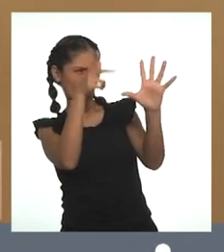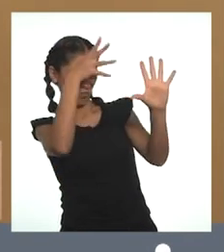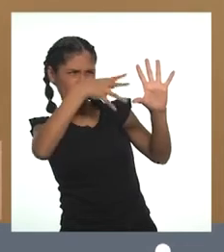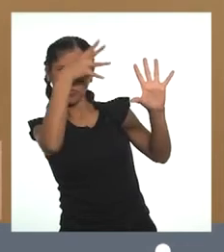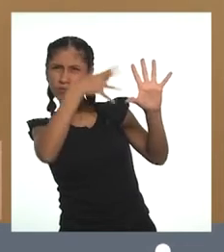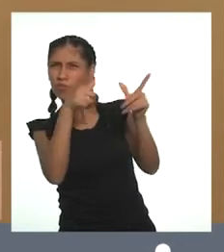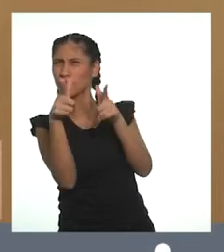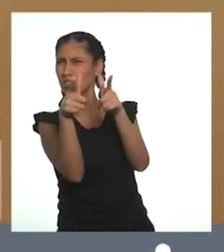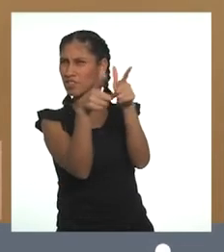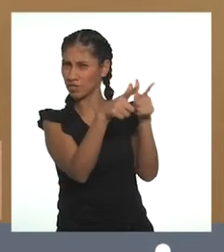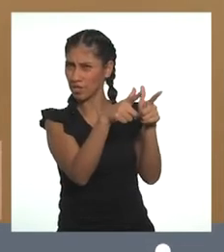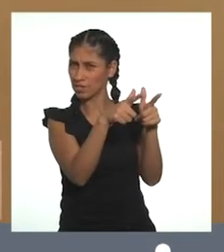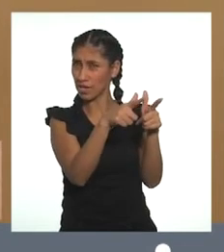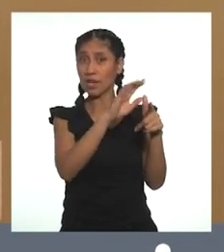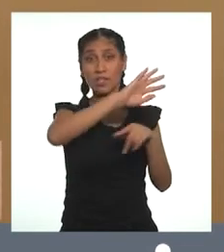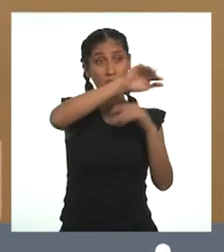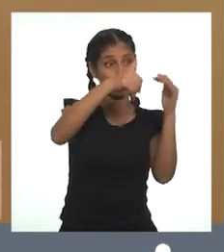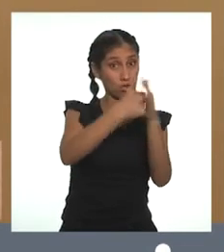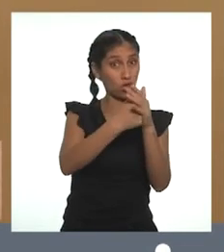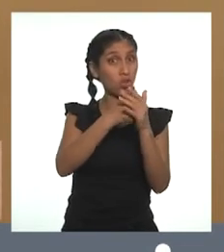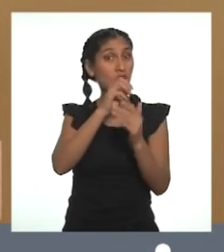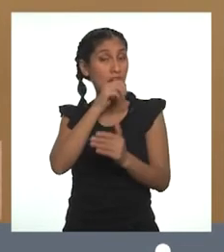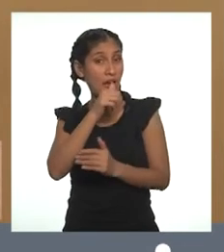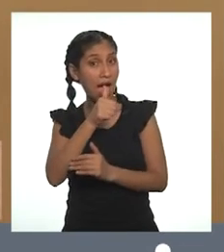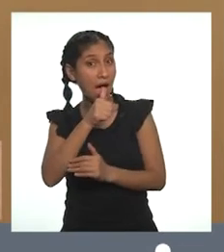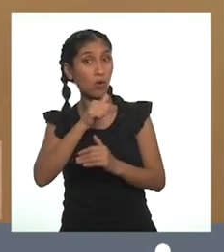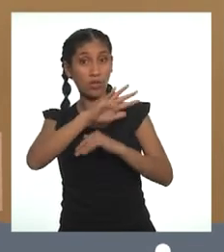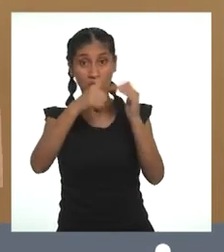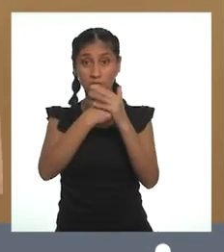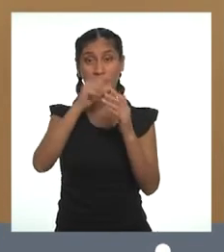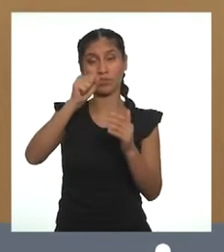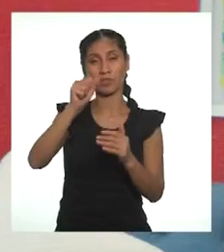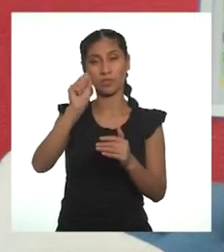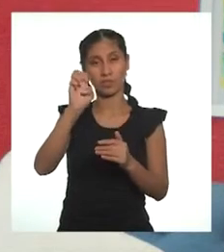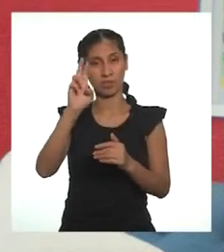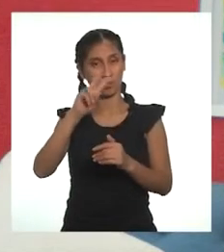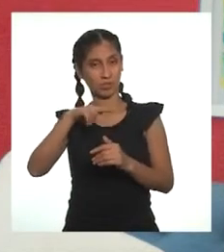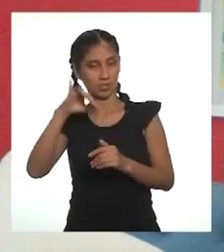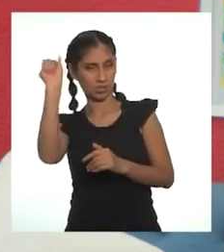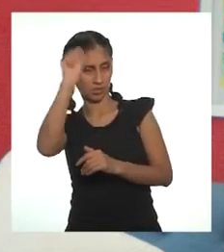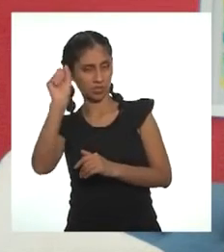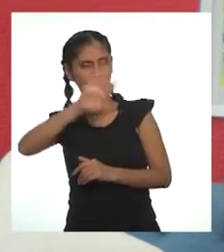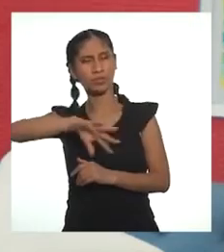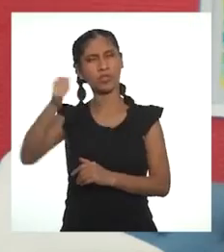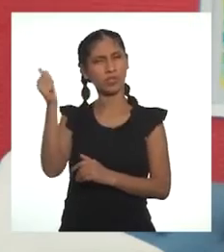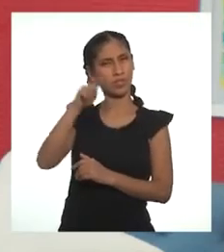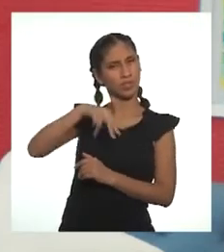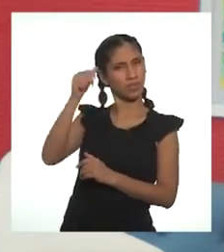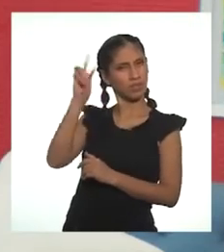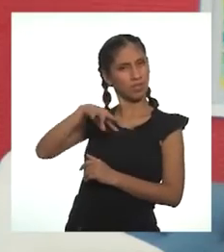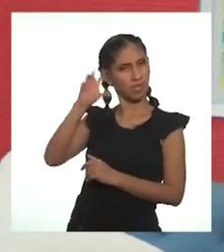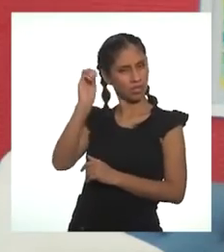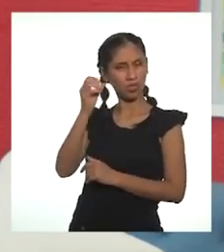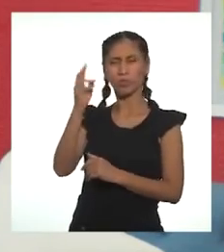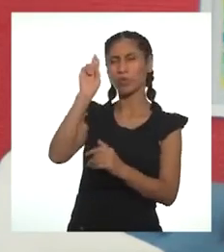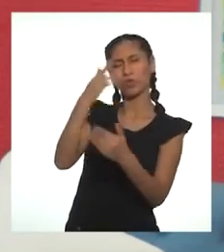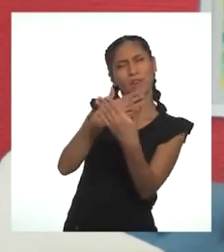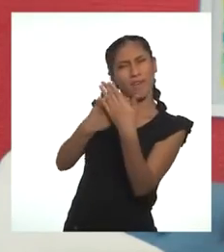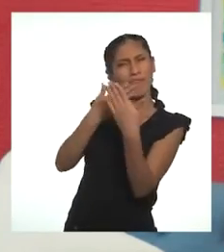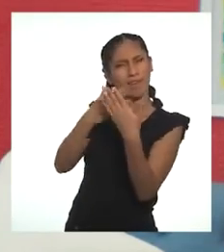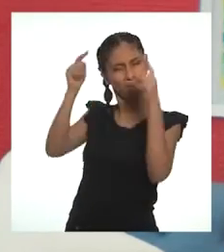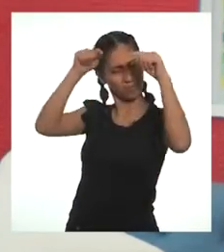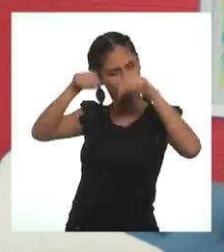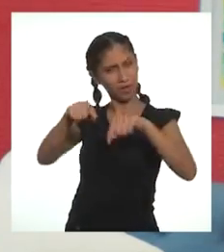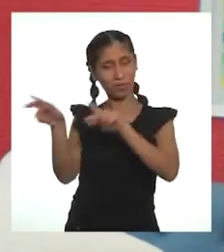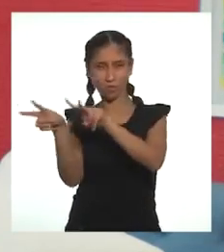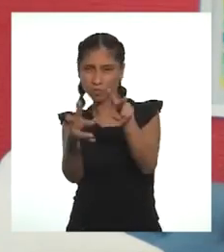supervisar y fiscalizar las prestaciones de los servicios de saneamiento. Profesora, muchísimas gracias por esta clase. Ha